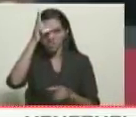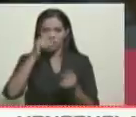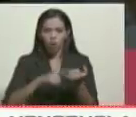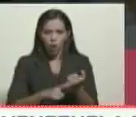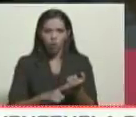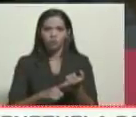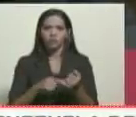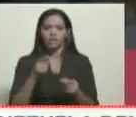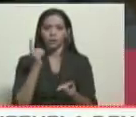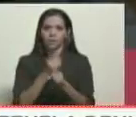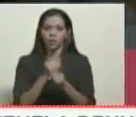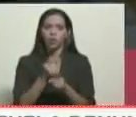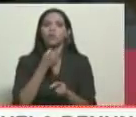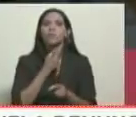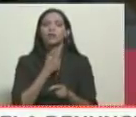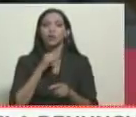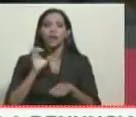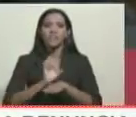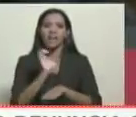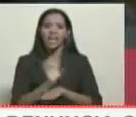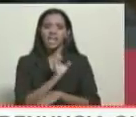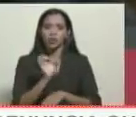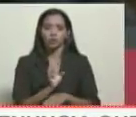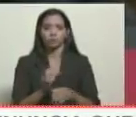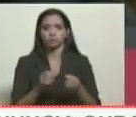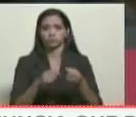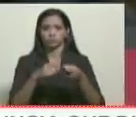pastor evangélico, donde compitieron otros